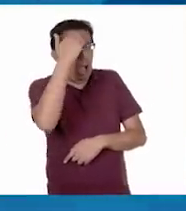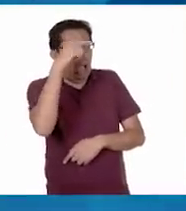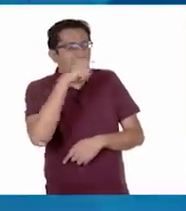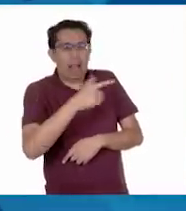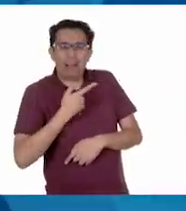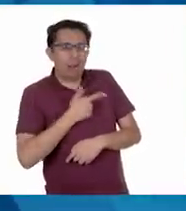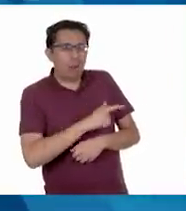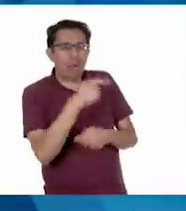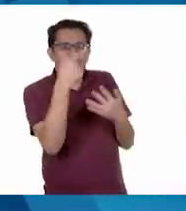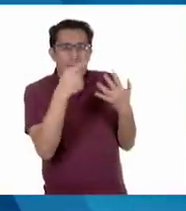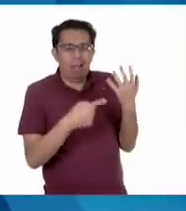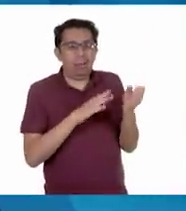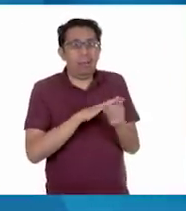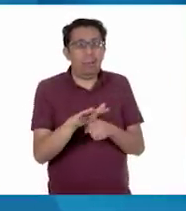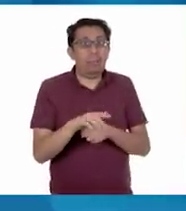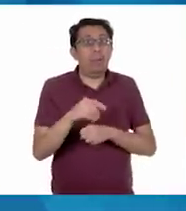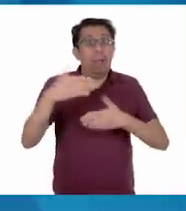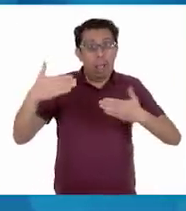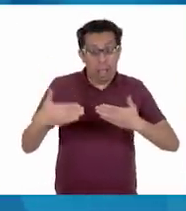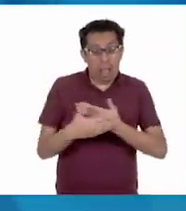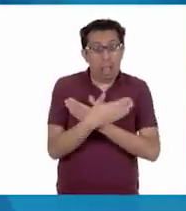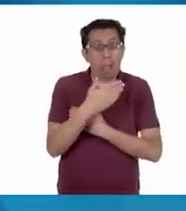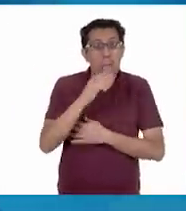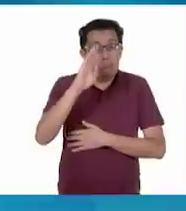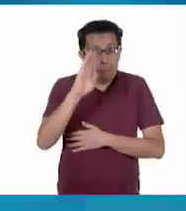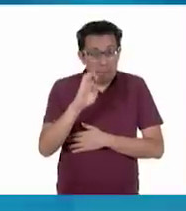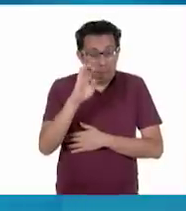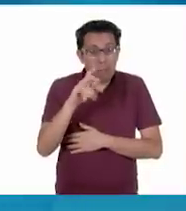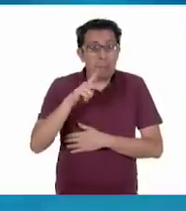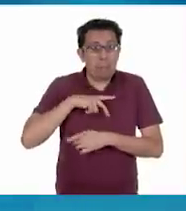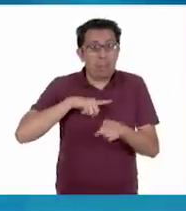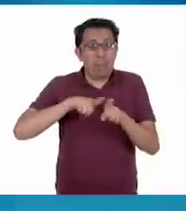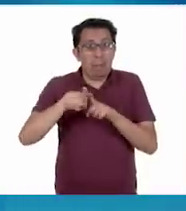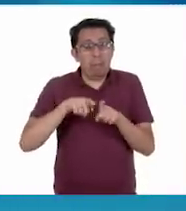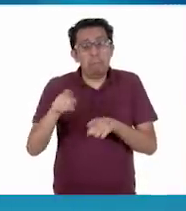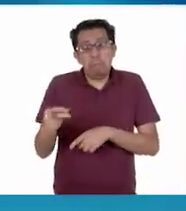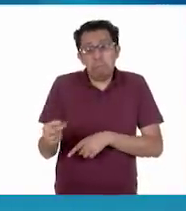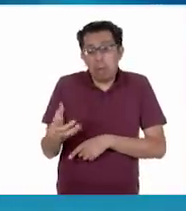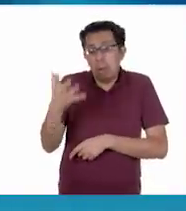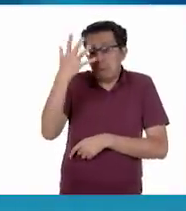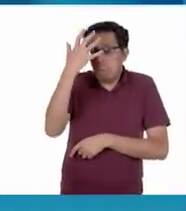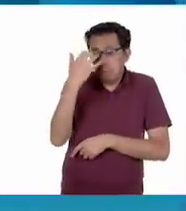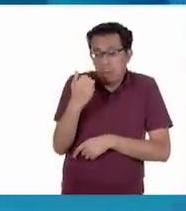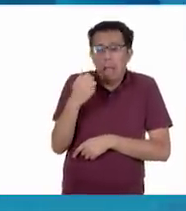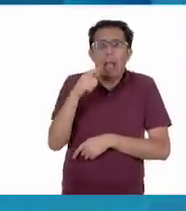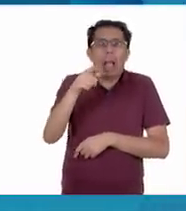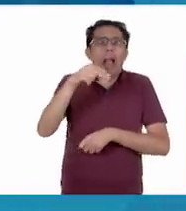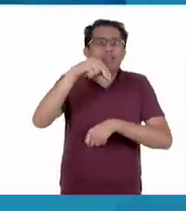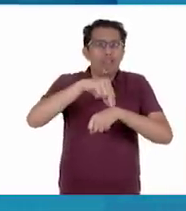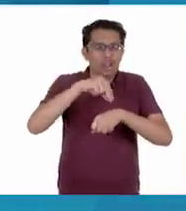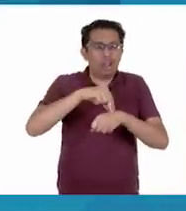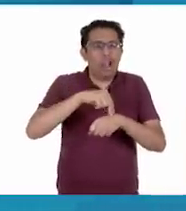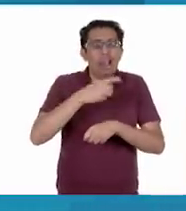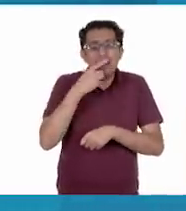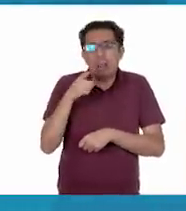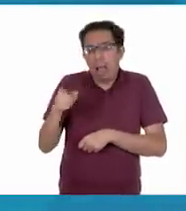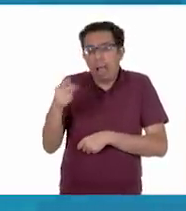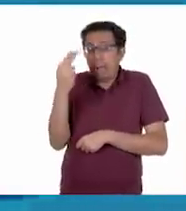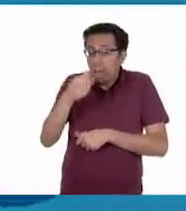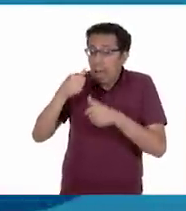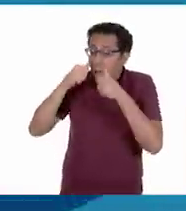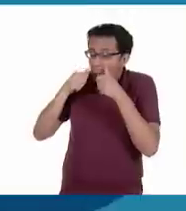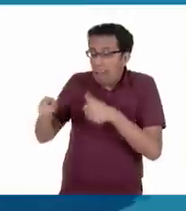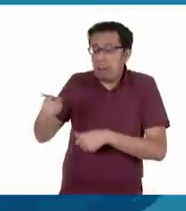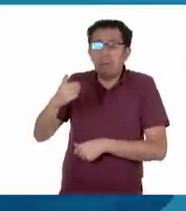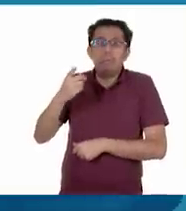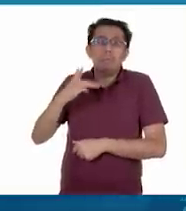mi hermano, la Piti estaba muy triste. El veterinario nos dijo que teníamos que darle atención porque se sentía sola.